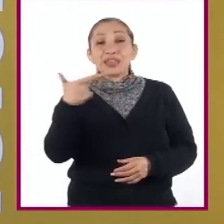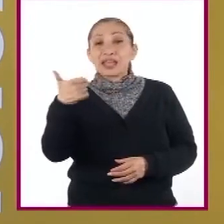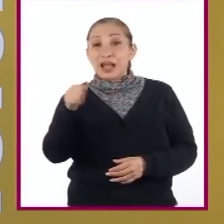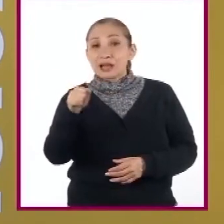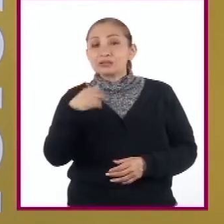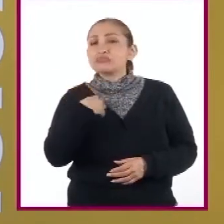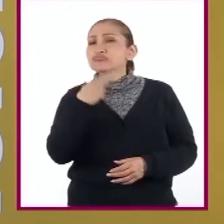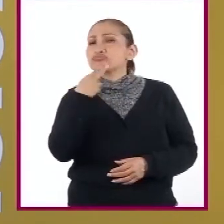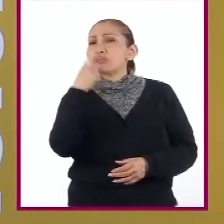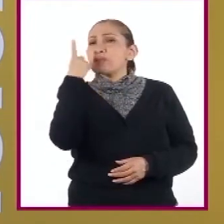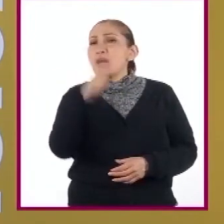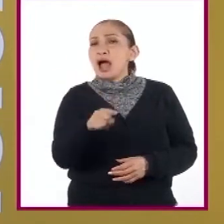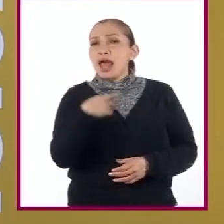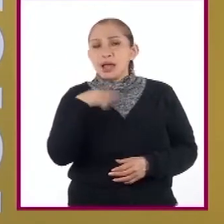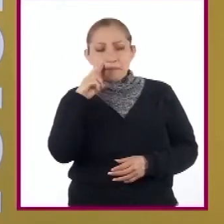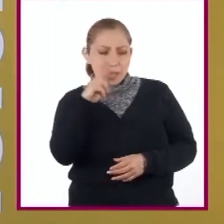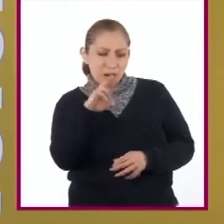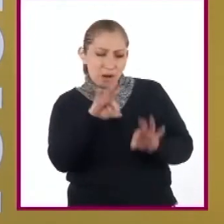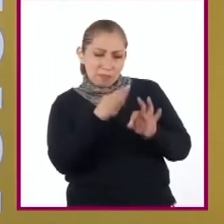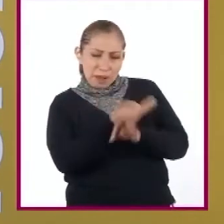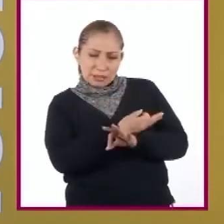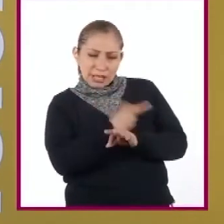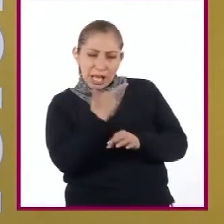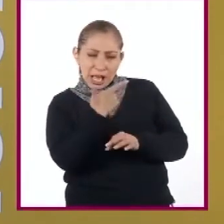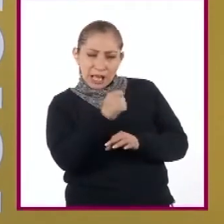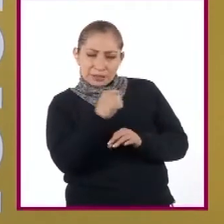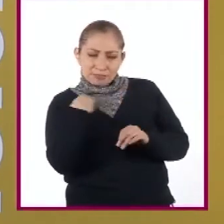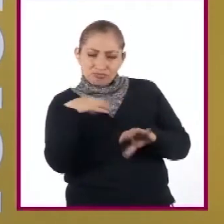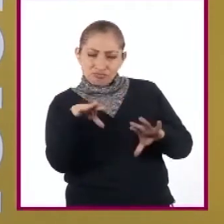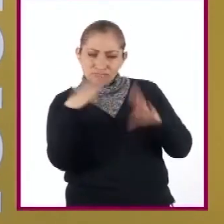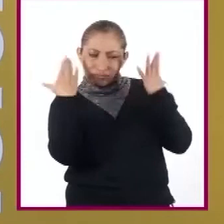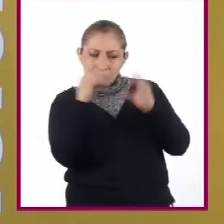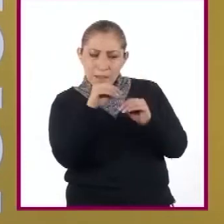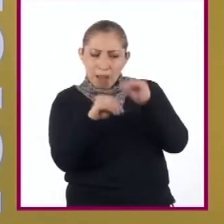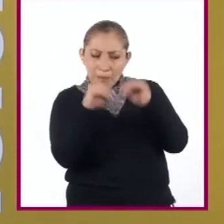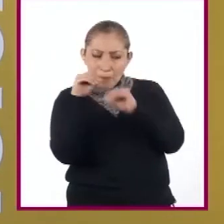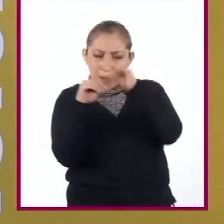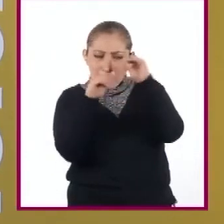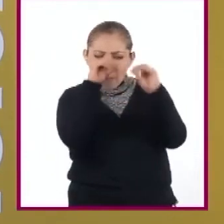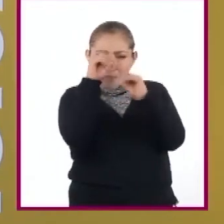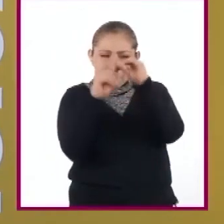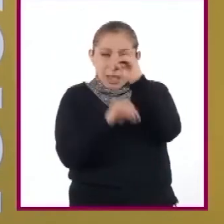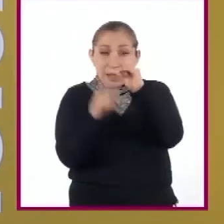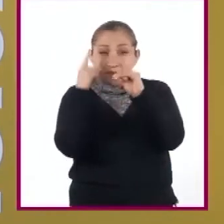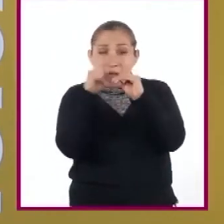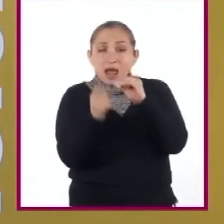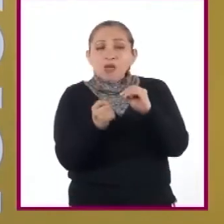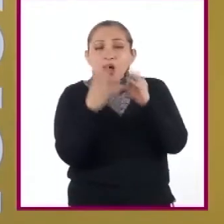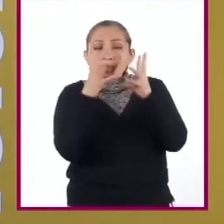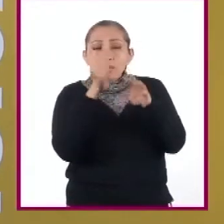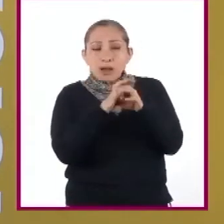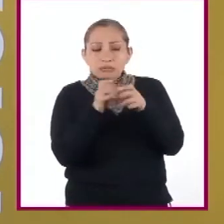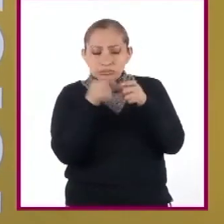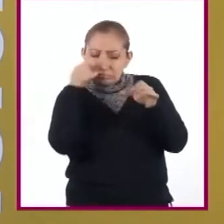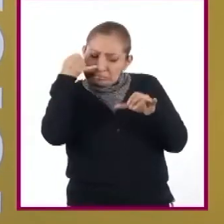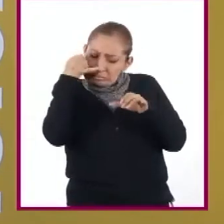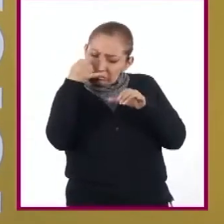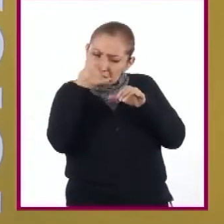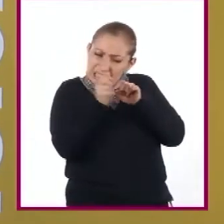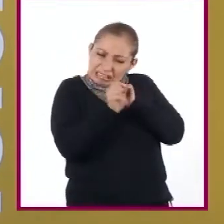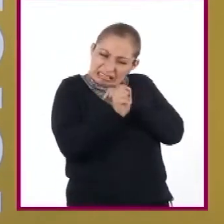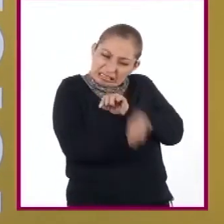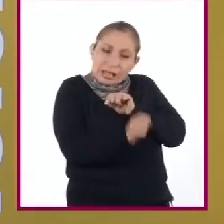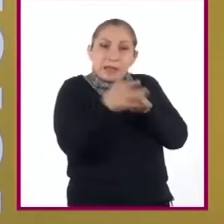entre otras cosas, para predecir la variación de la velocidad de las partículas y para predecir cantidades macroscópicas como